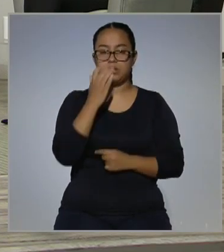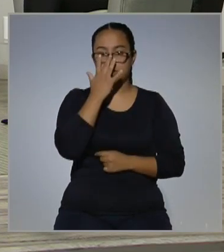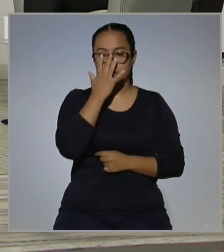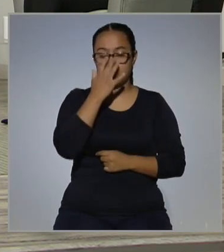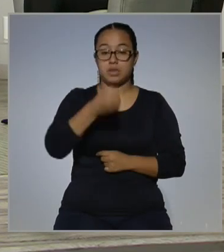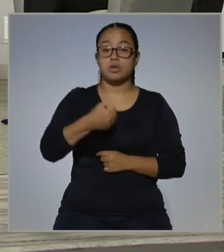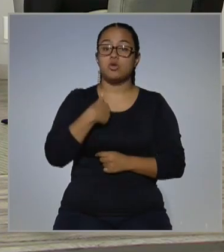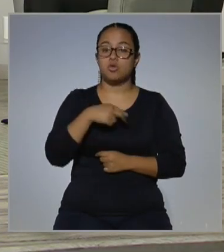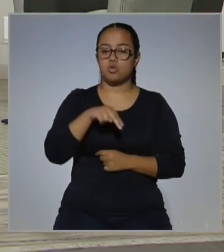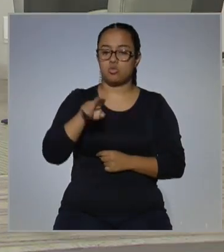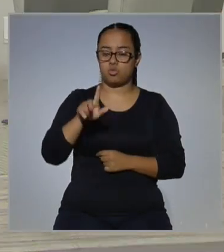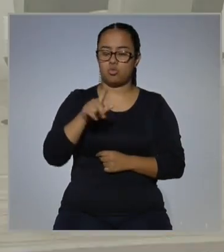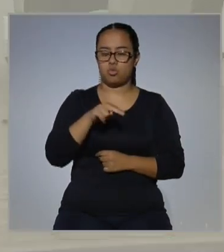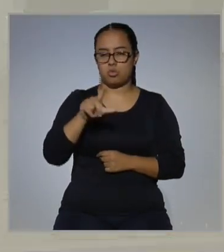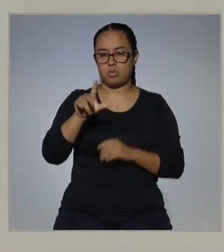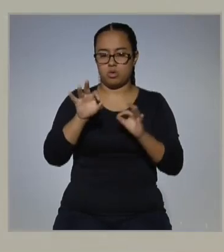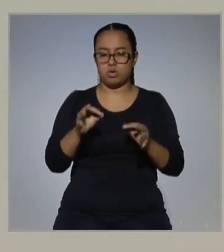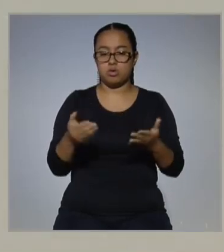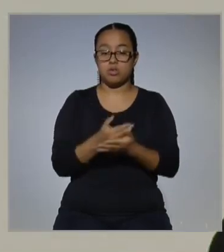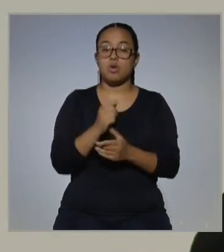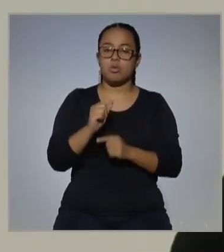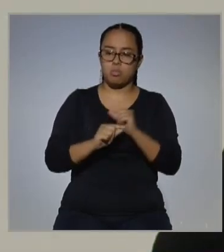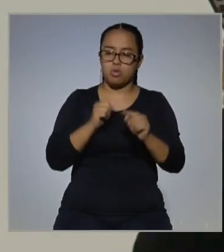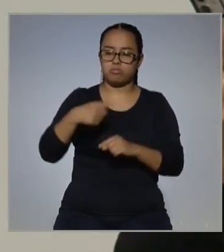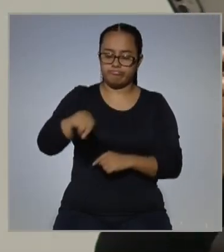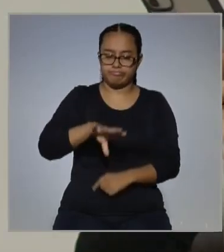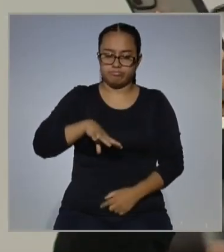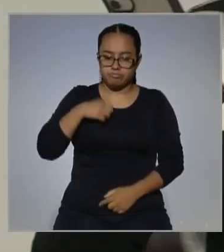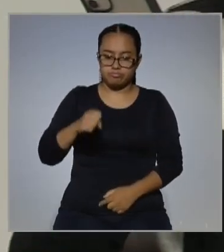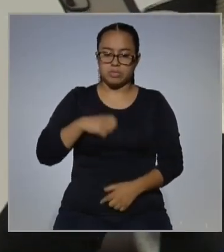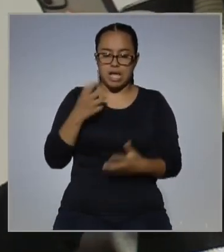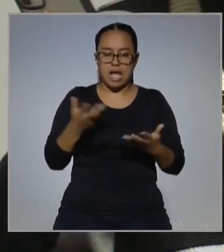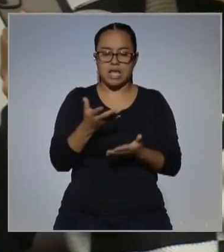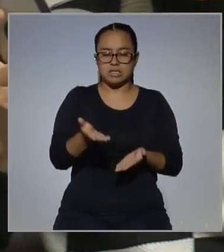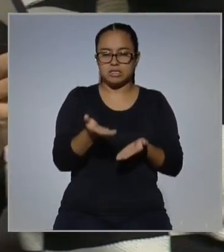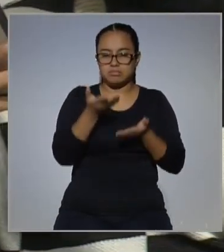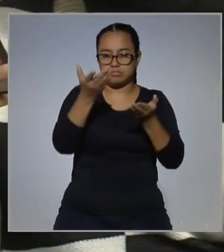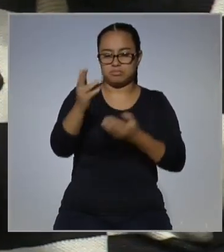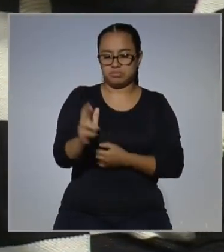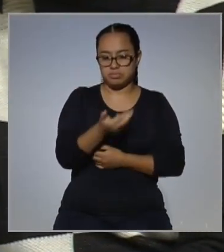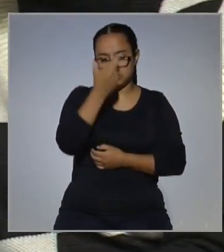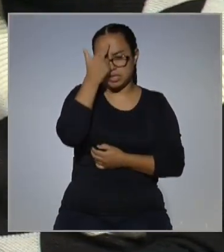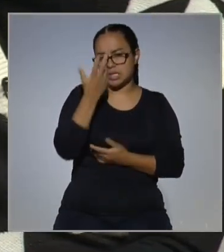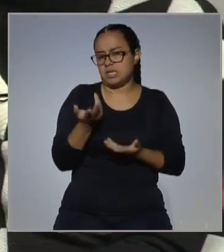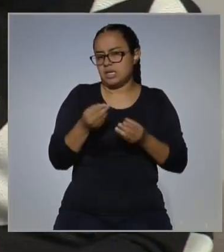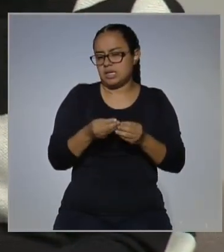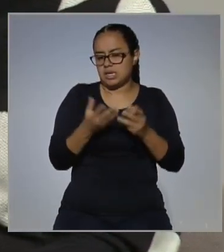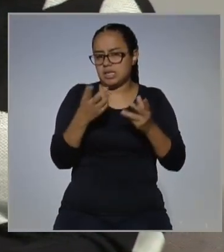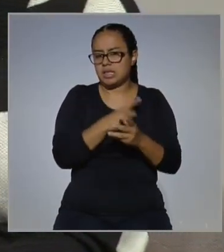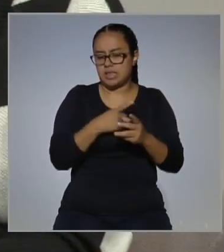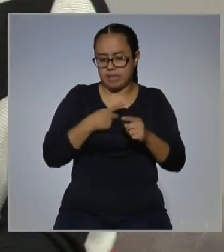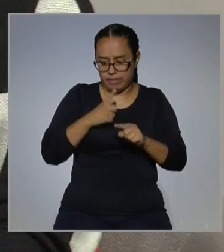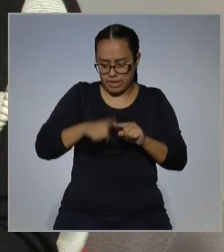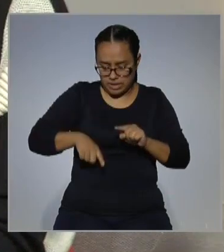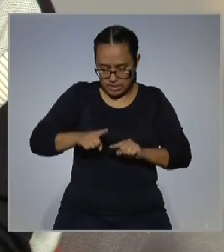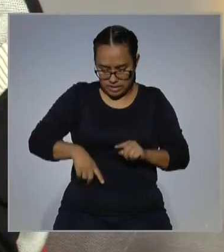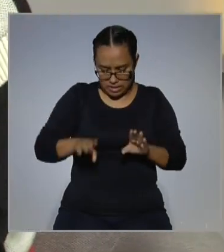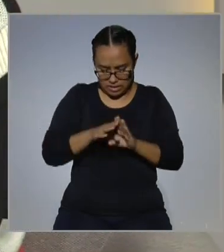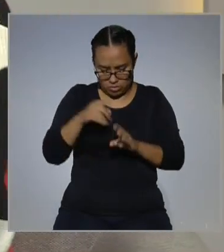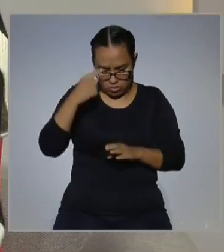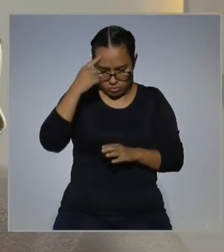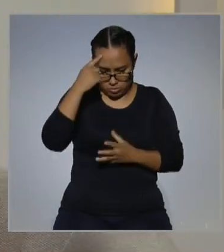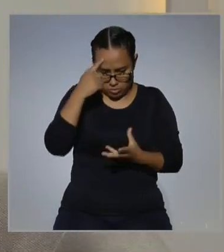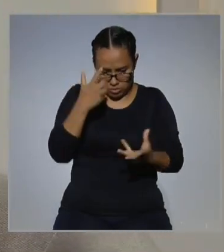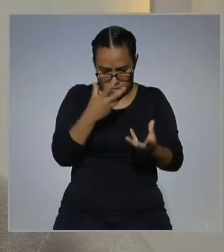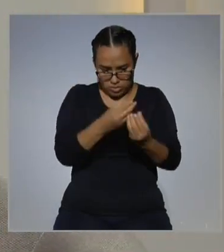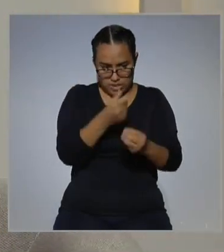saludos, soy de Nuevo León y poco a poco hemos ido haciendo nuestro esfuerzo, poniendo nuestros altares Claro que tienes que quitarte un poco de la cabeza nuestra